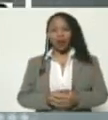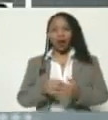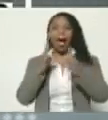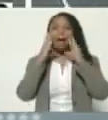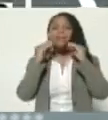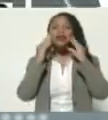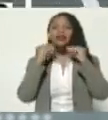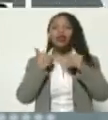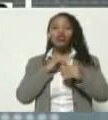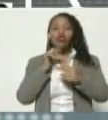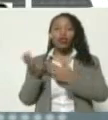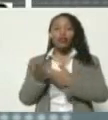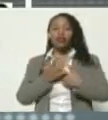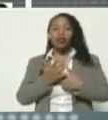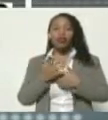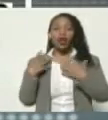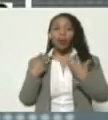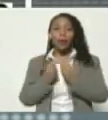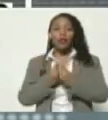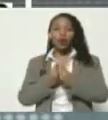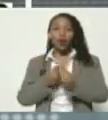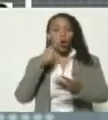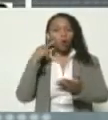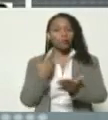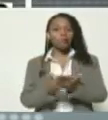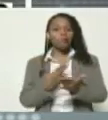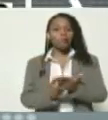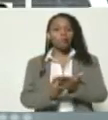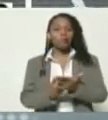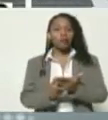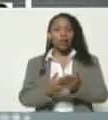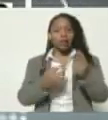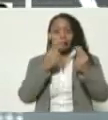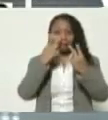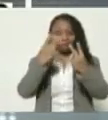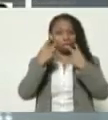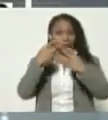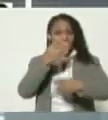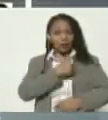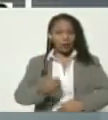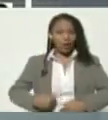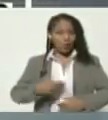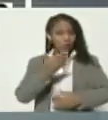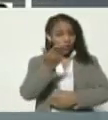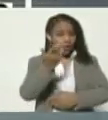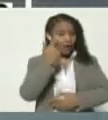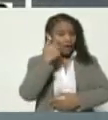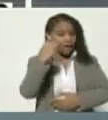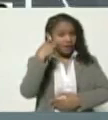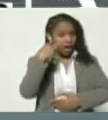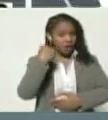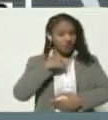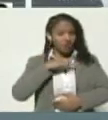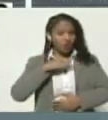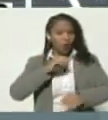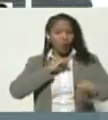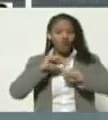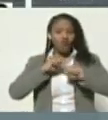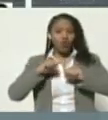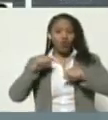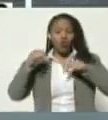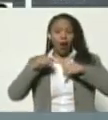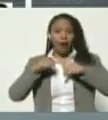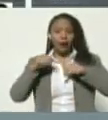experiencias que hemos recibido de compañeros y los testimonios. Fíjese, presidente, para que usted vea lo dinámico que es esto. Yo me traje para